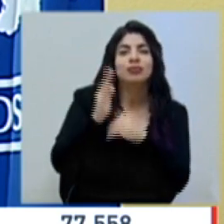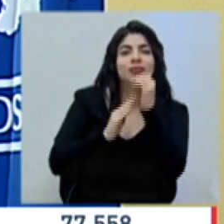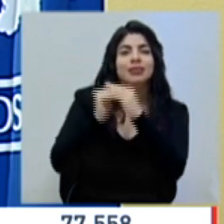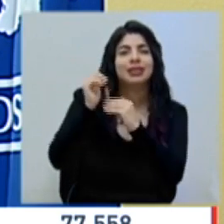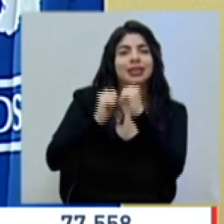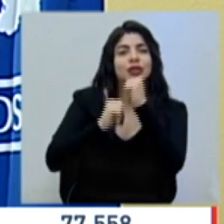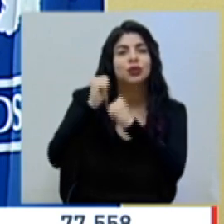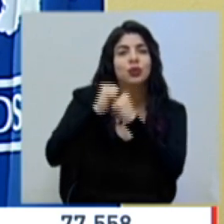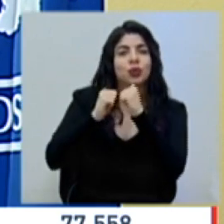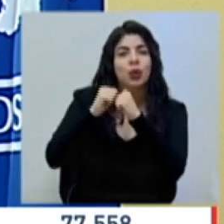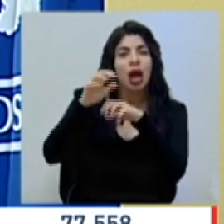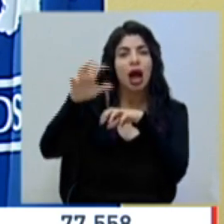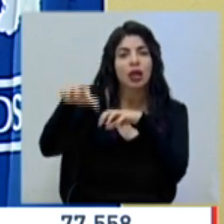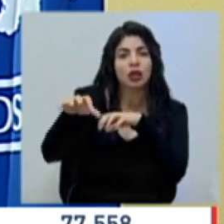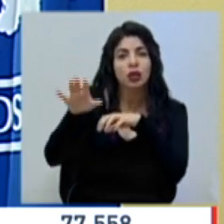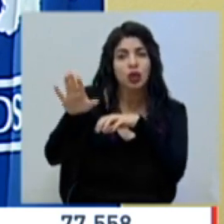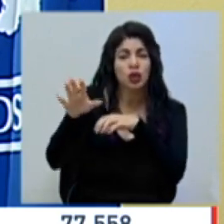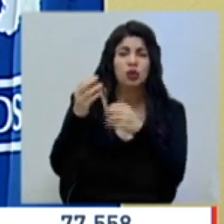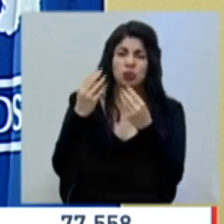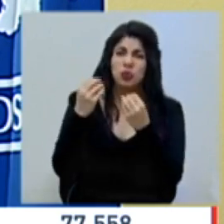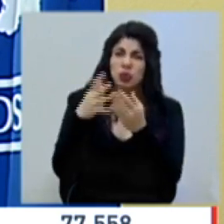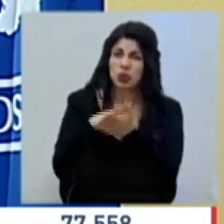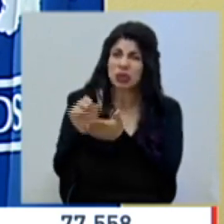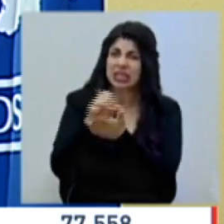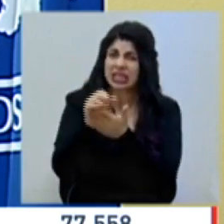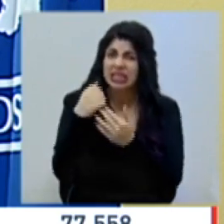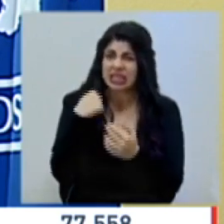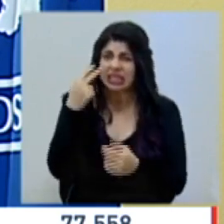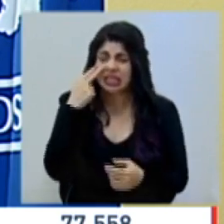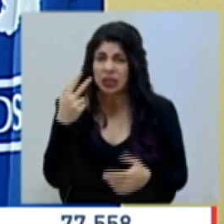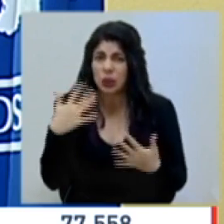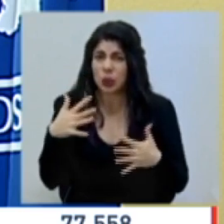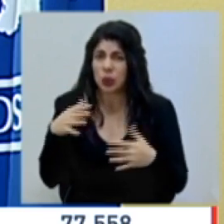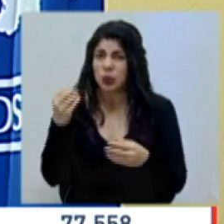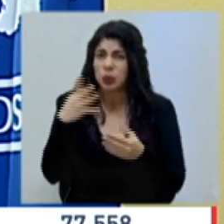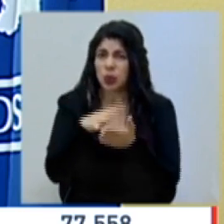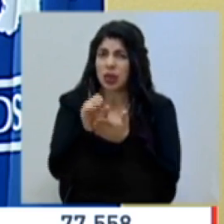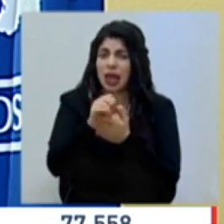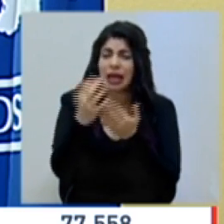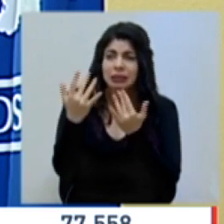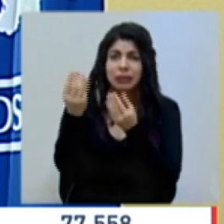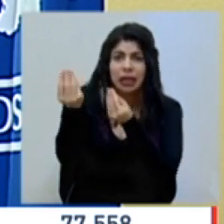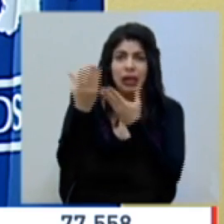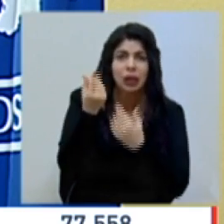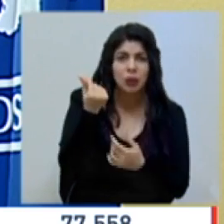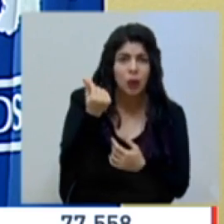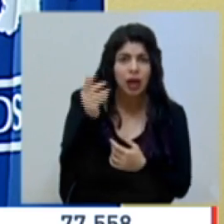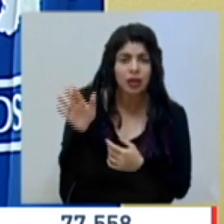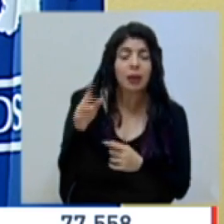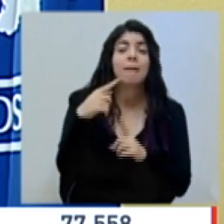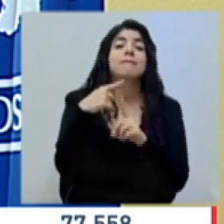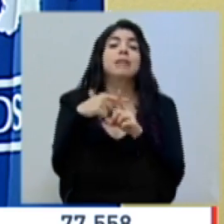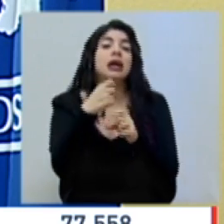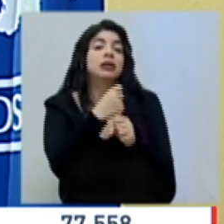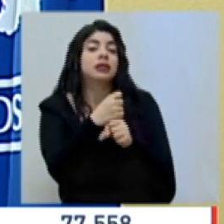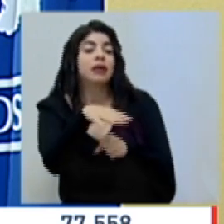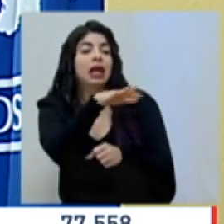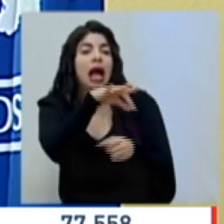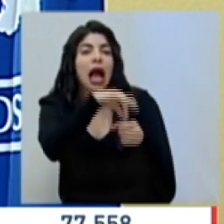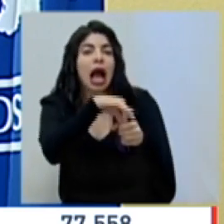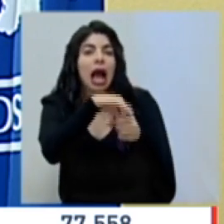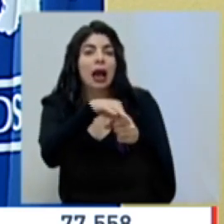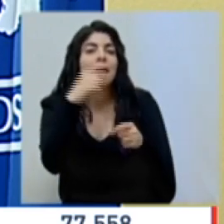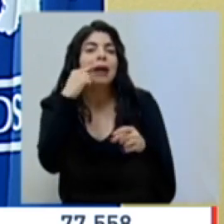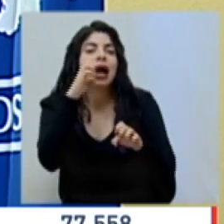infraestructura cantonal, que está bastante afectada, lo he podido constatar en campo, y también estamos trabajando con el sector agro para